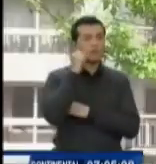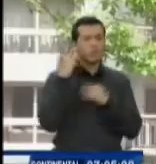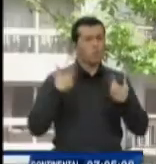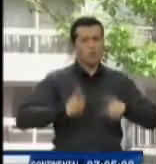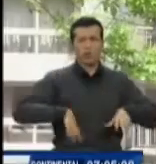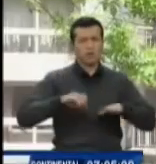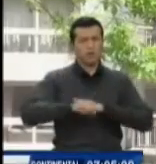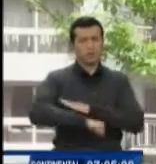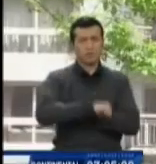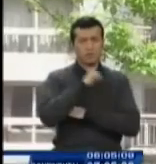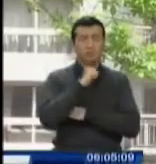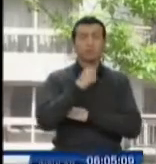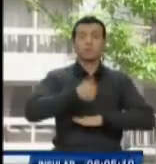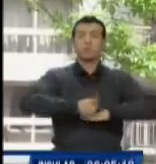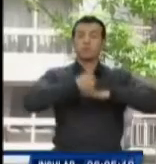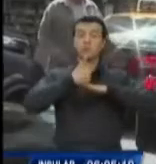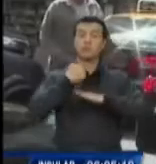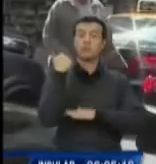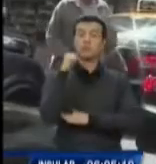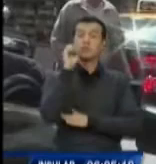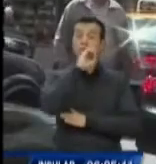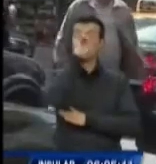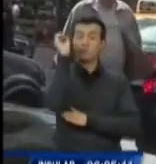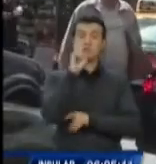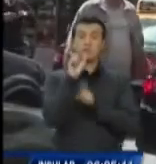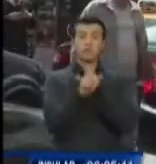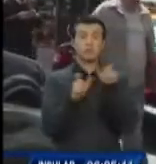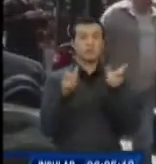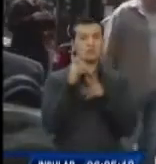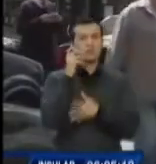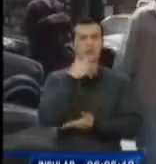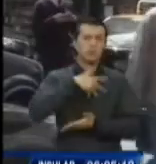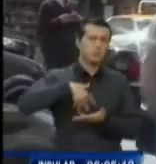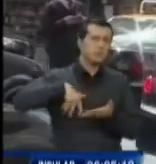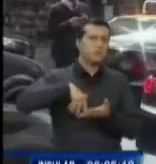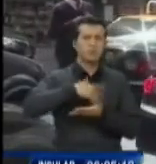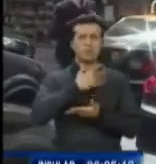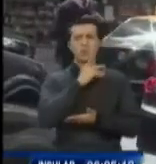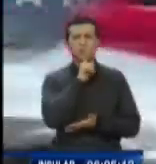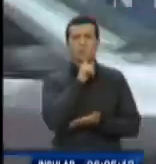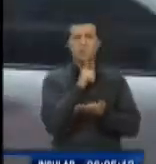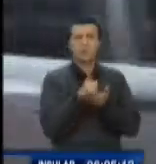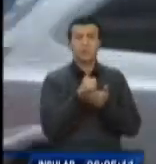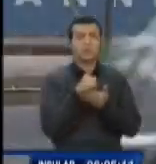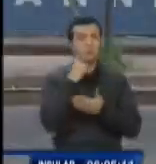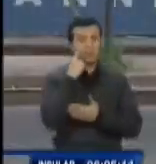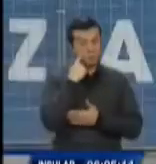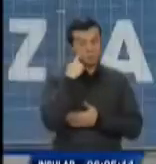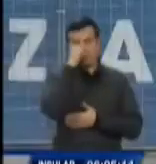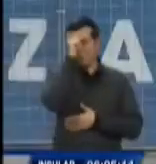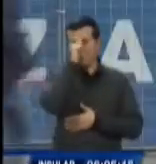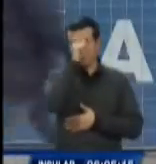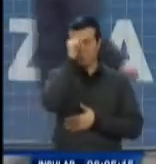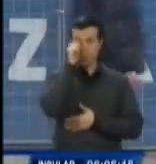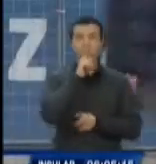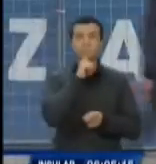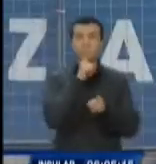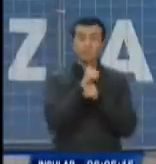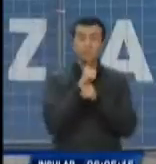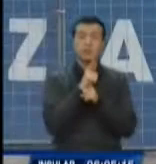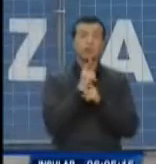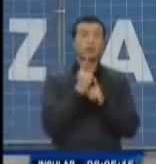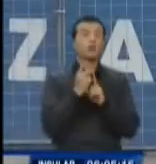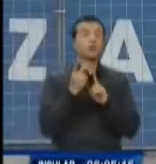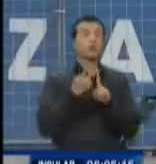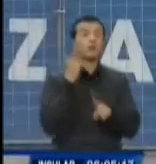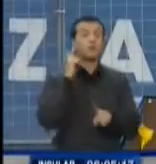cualquiera. Según las autoridades, el 10% de los ciudadanos está indeciso y podría ser la diferencia este domingo. Para que no exista segunda vuelta,